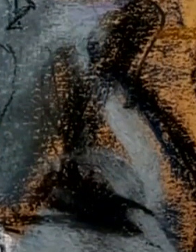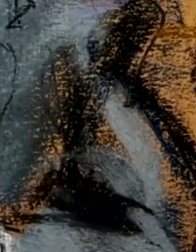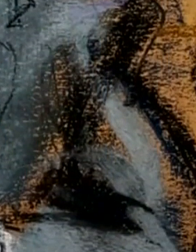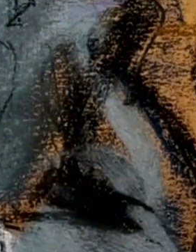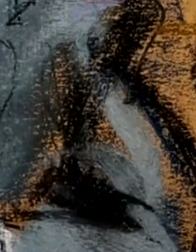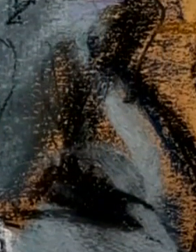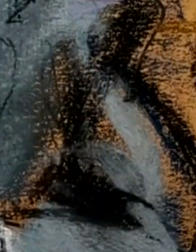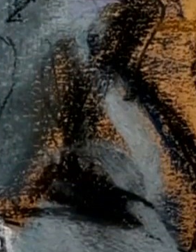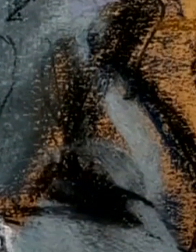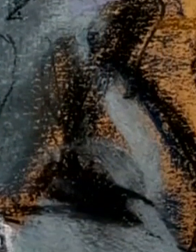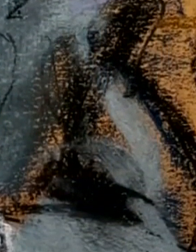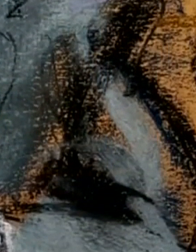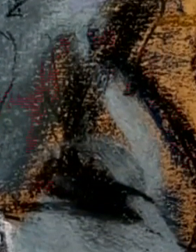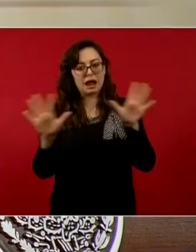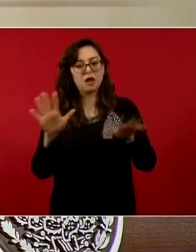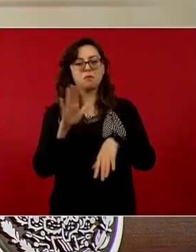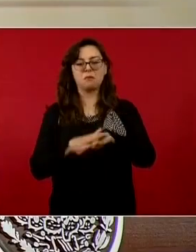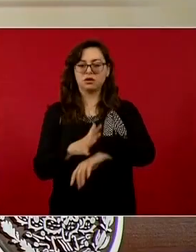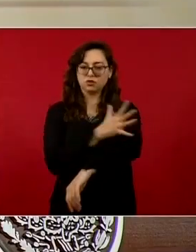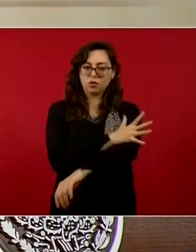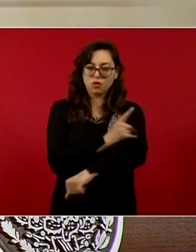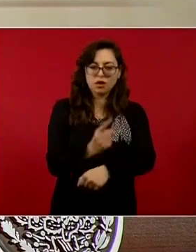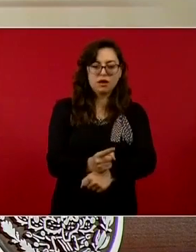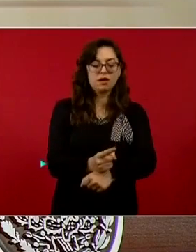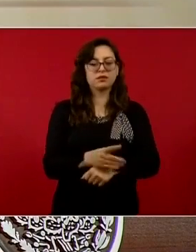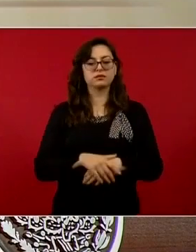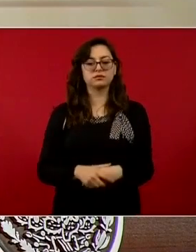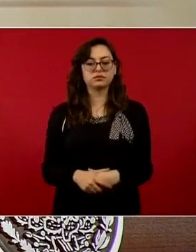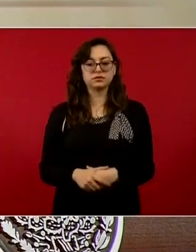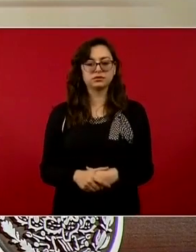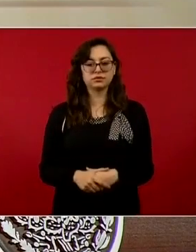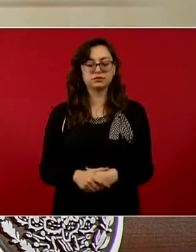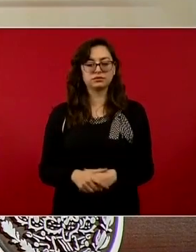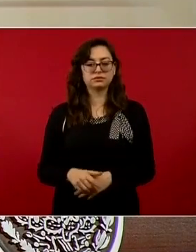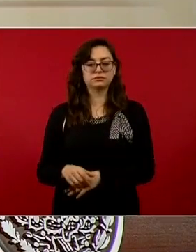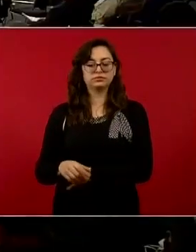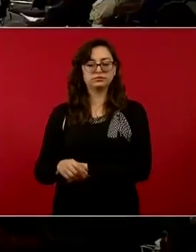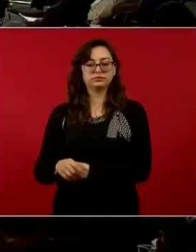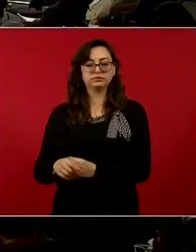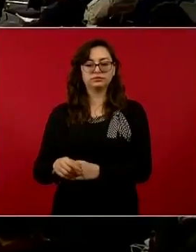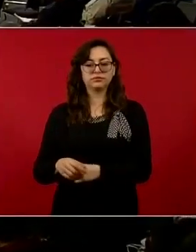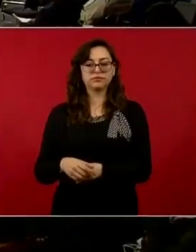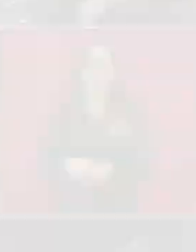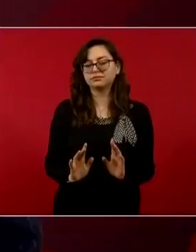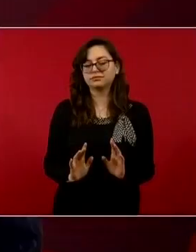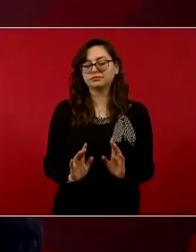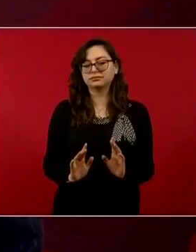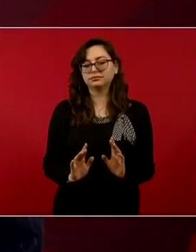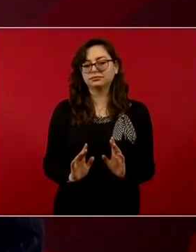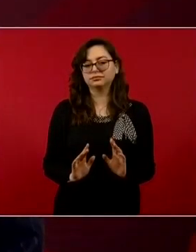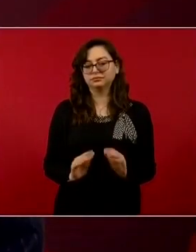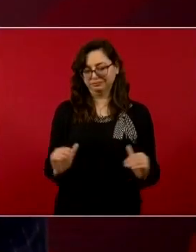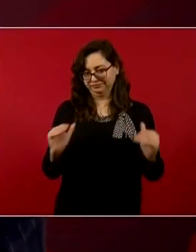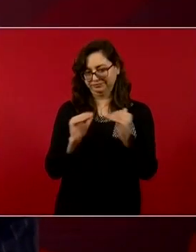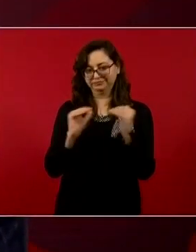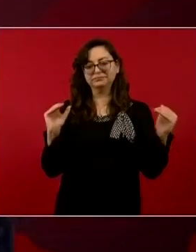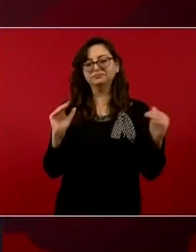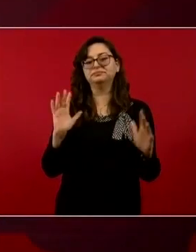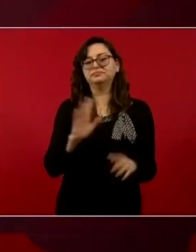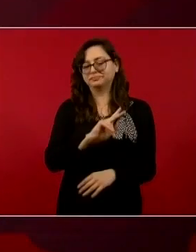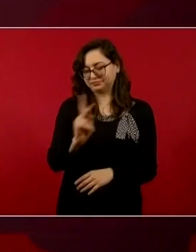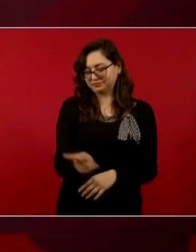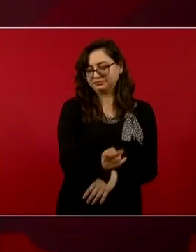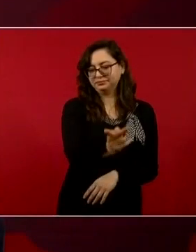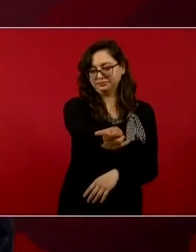se dio al proceso en contra del ex secretario de seguridad pública así lo dijo ustedes